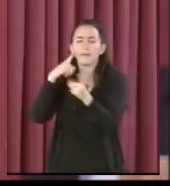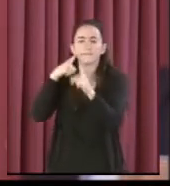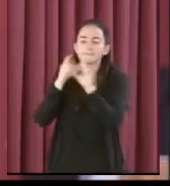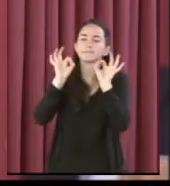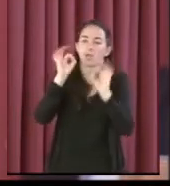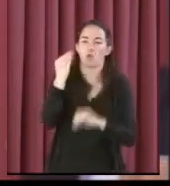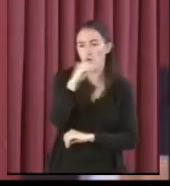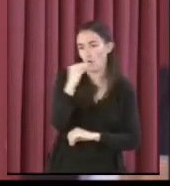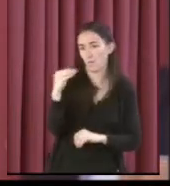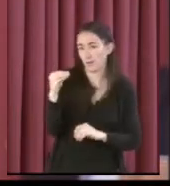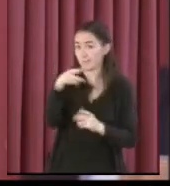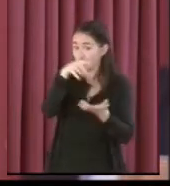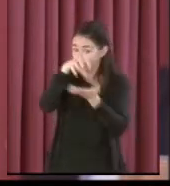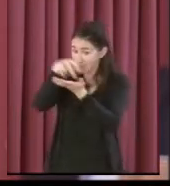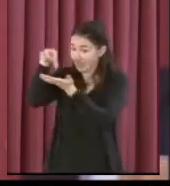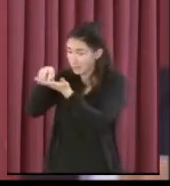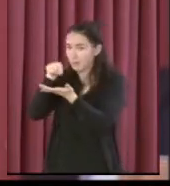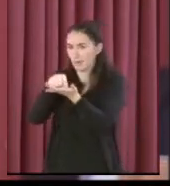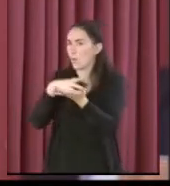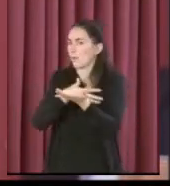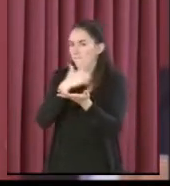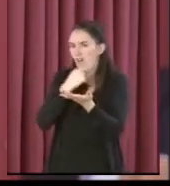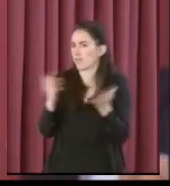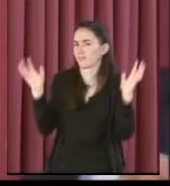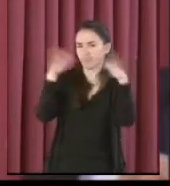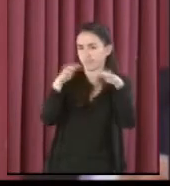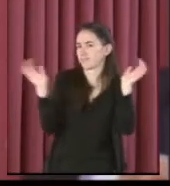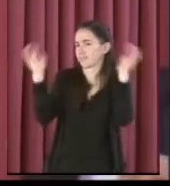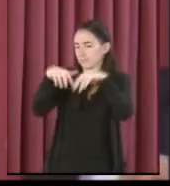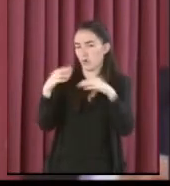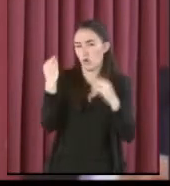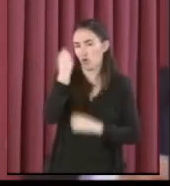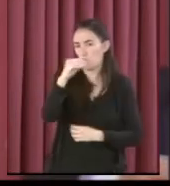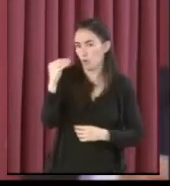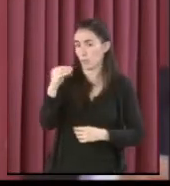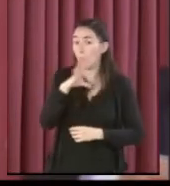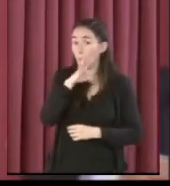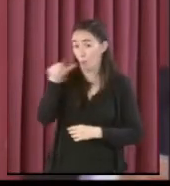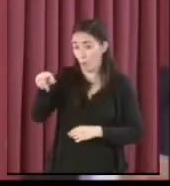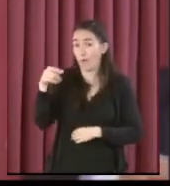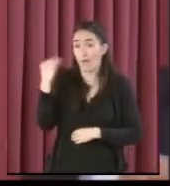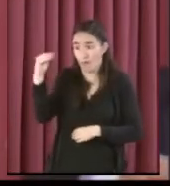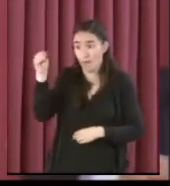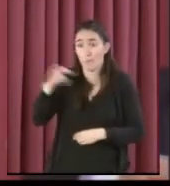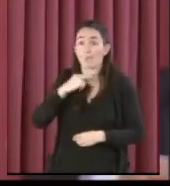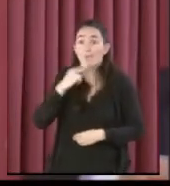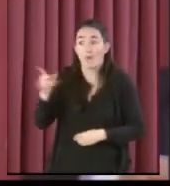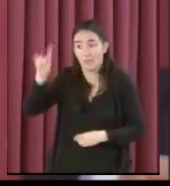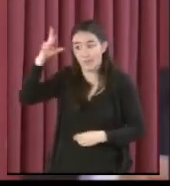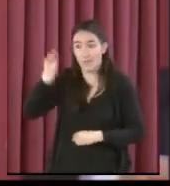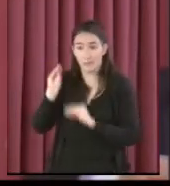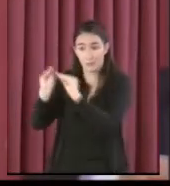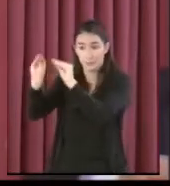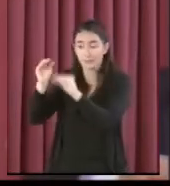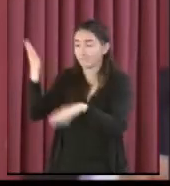jóvenes y se van a convertir en punto de encuentro habitual para muchos de ellos, porque los han promovido ellos. Hablo de la pista de